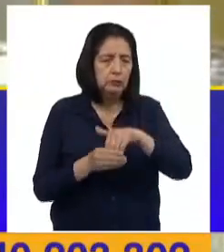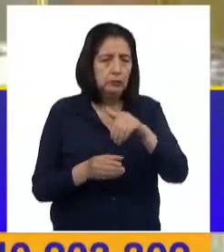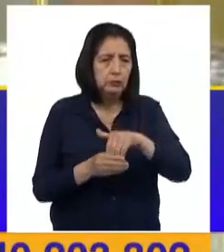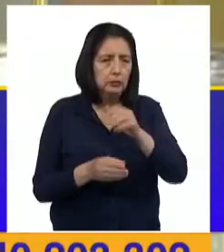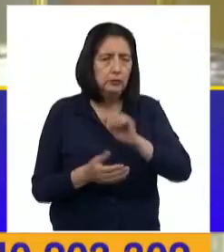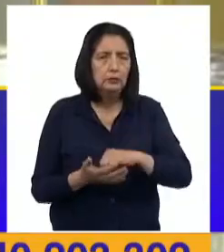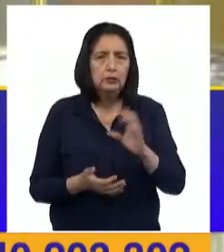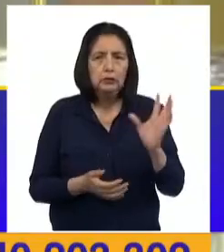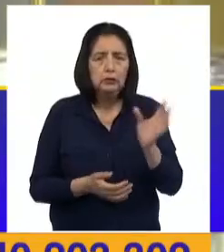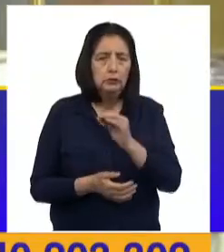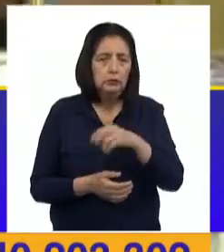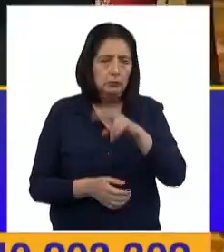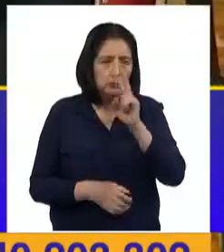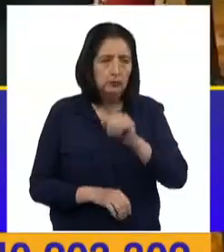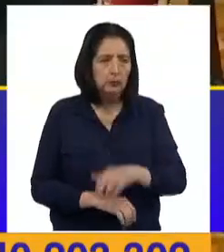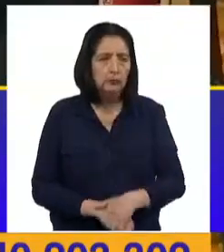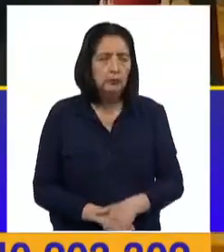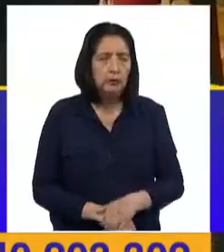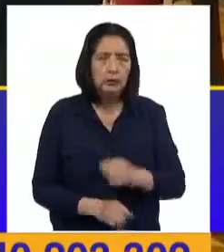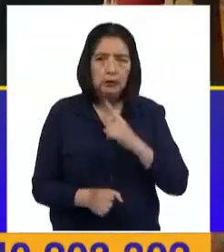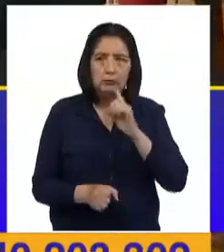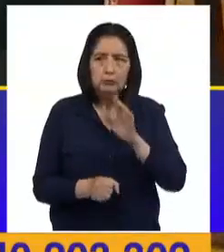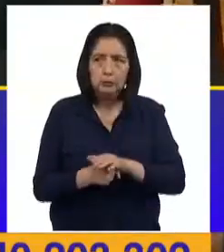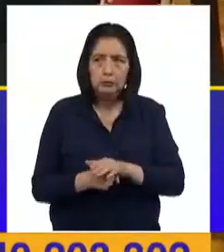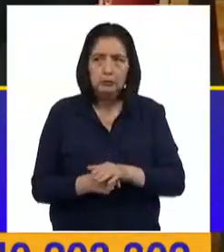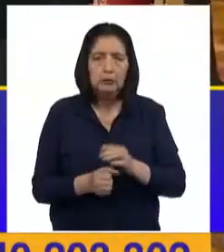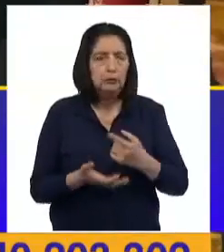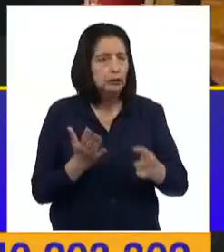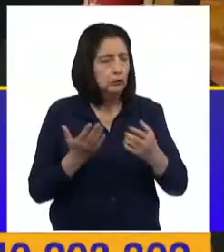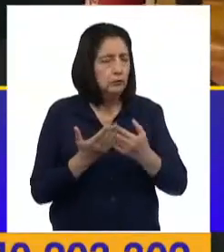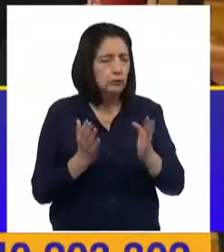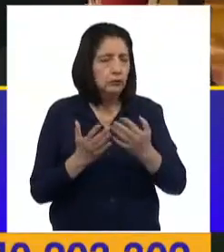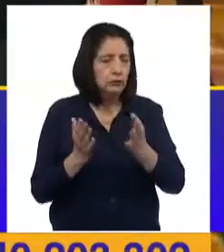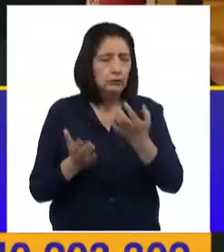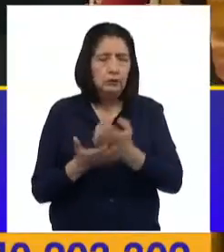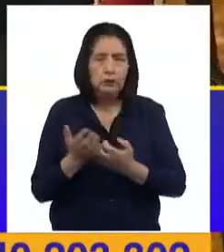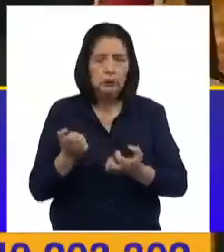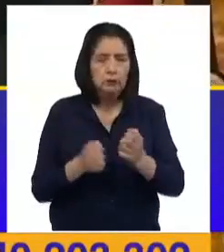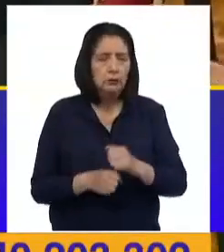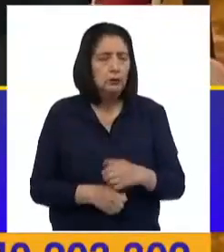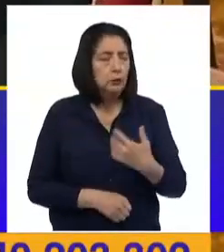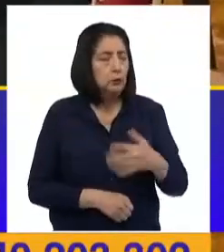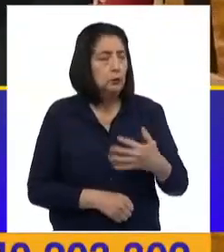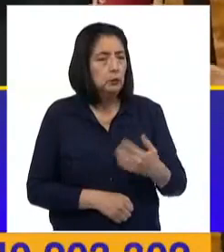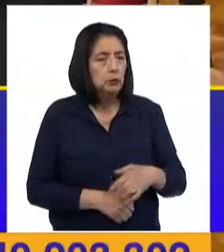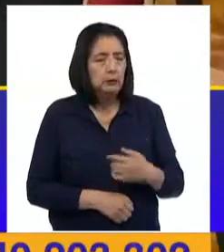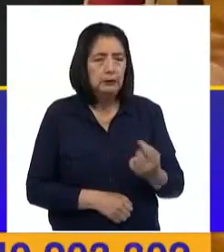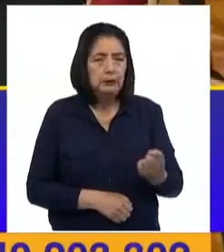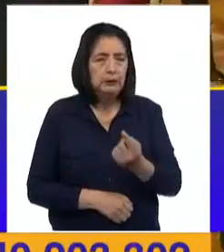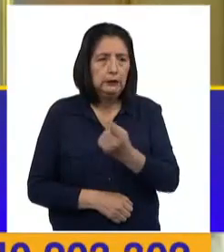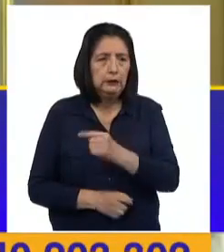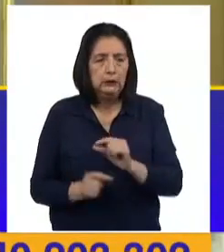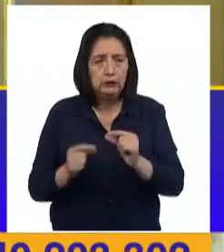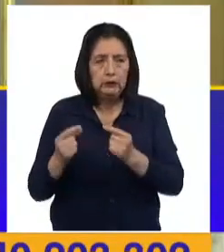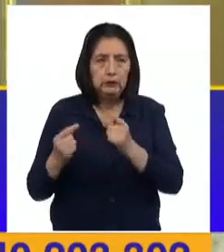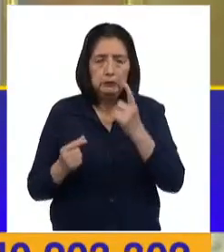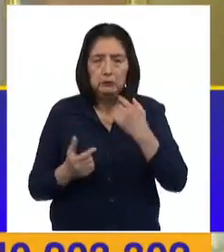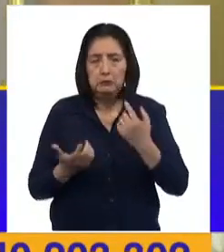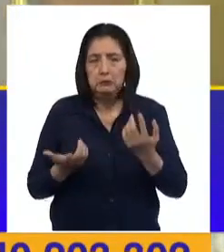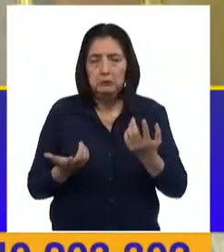unidad nacional, ha prometido la reactivación de la economía y darle la tranquilidad. Que cada una de las carteras tenga un